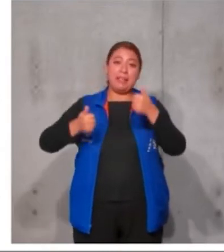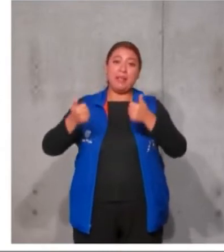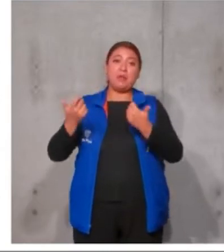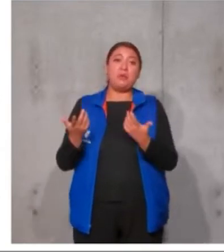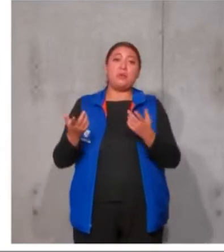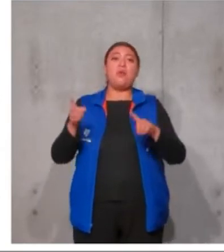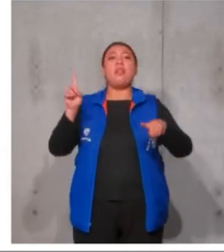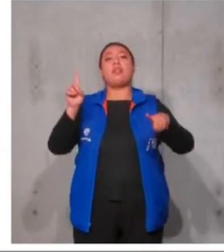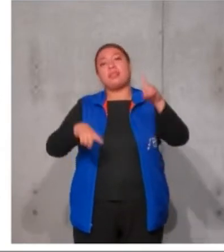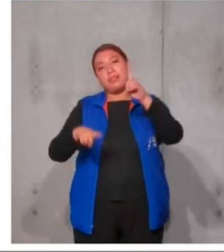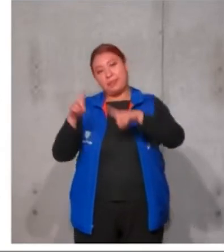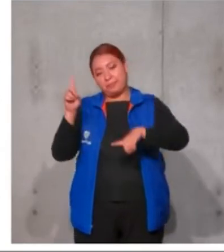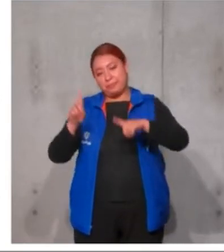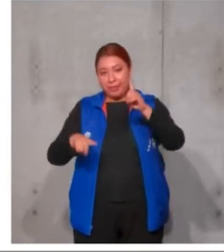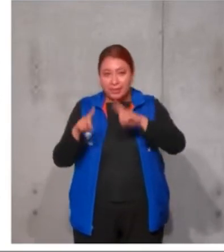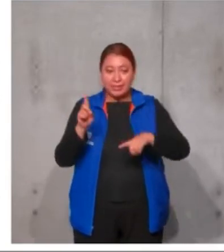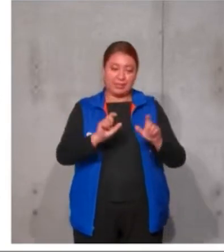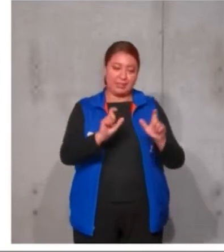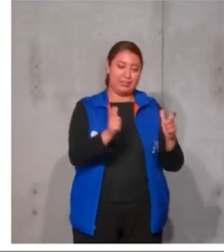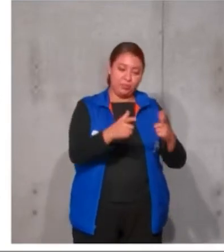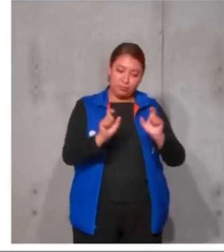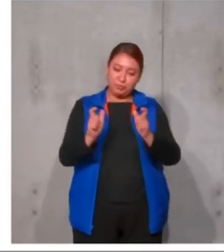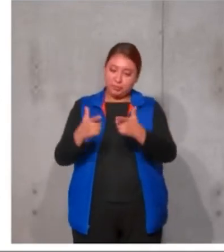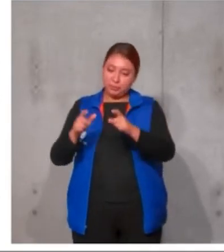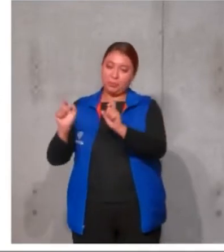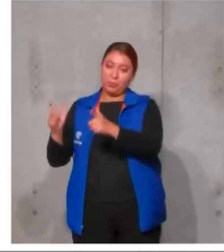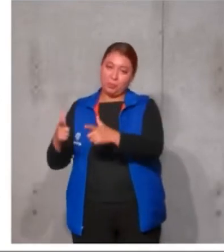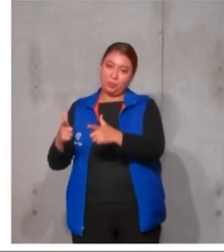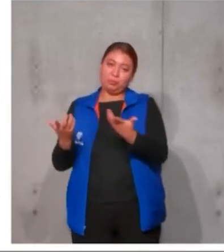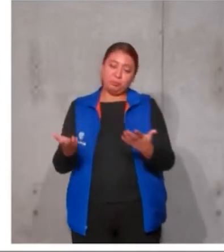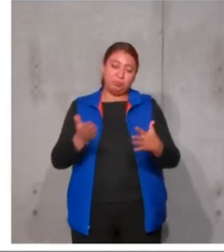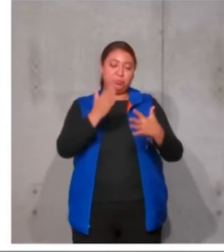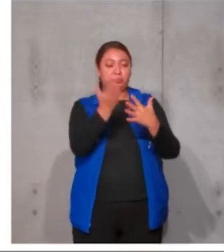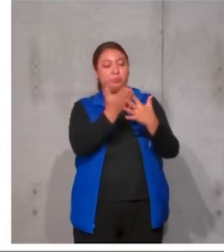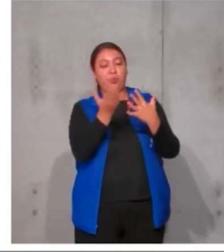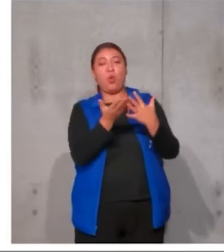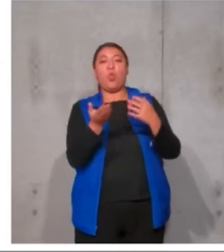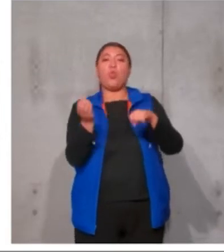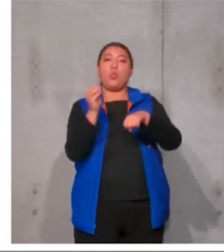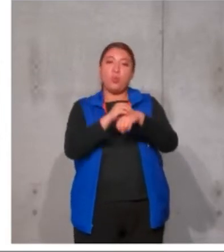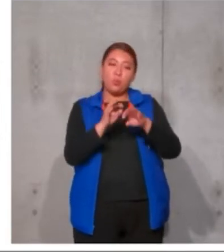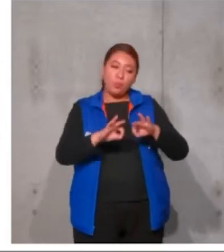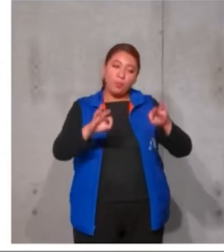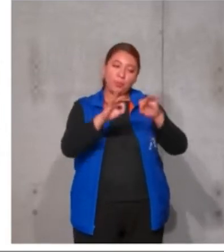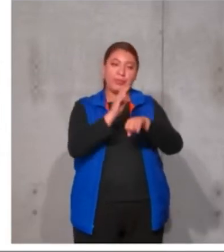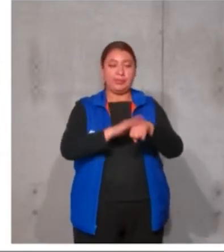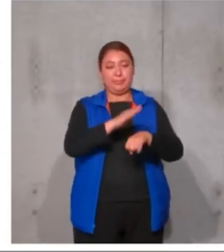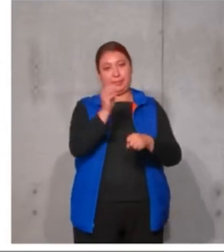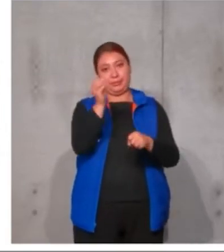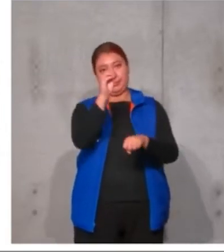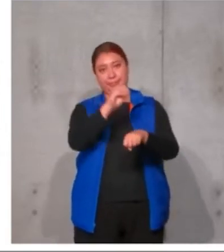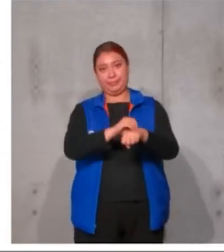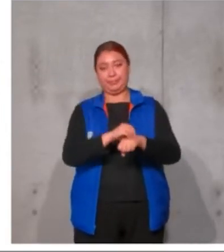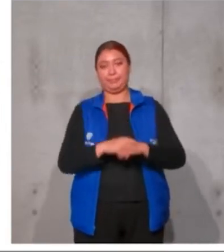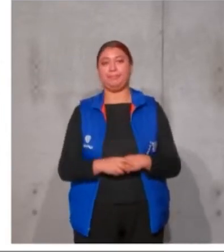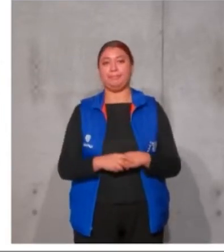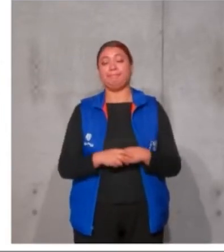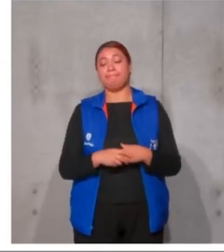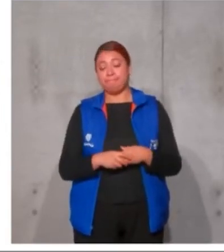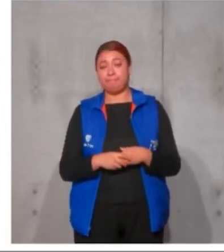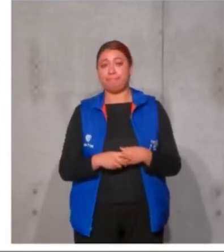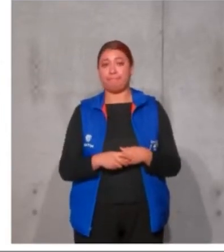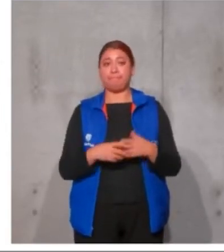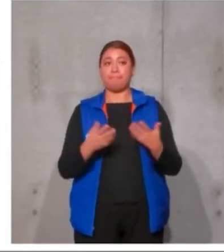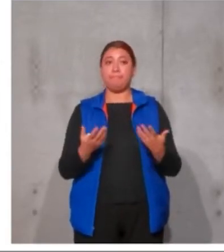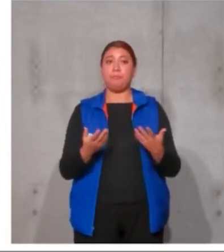los mismos temas, pero cada grupo de interés le da una ponderación diferente. O sea, a la empresa la calidad es al que le